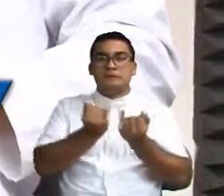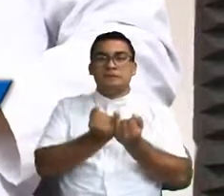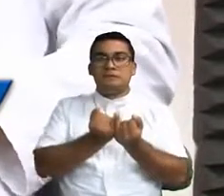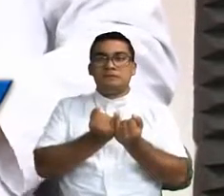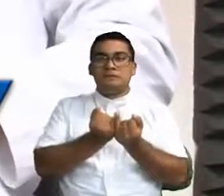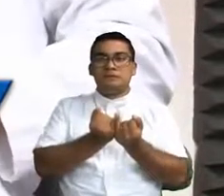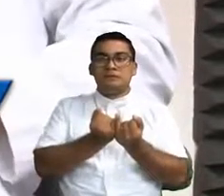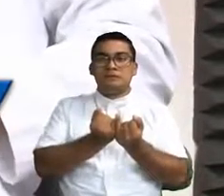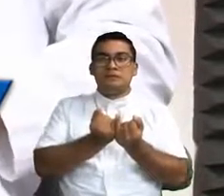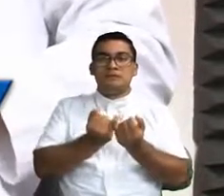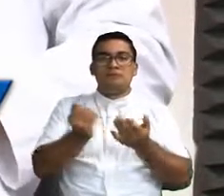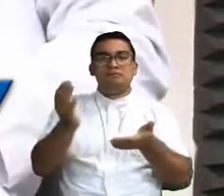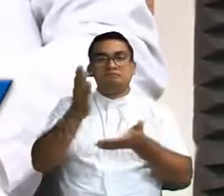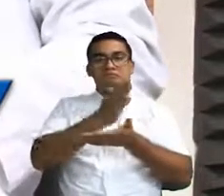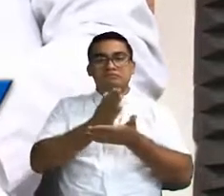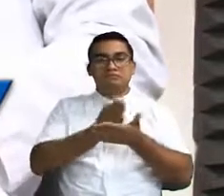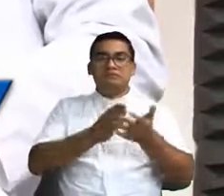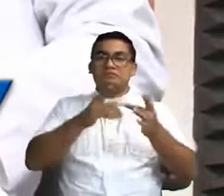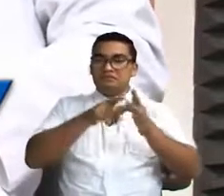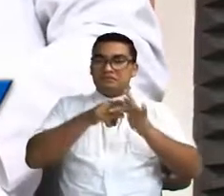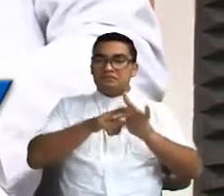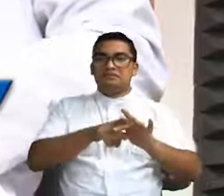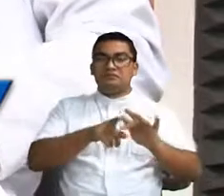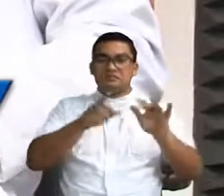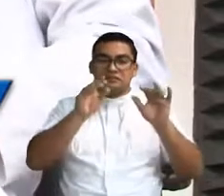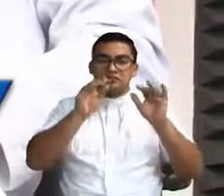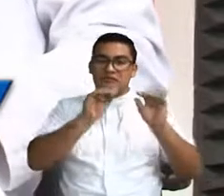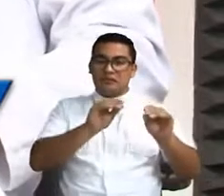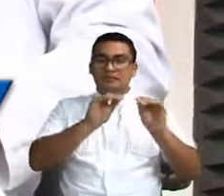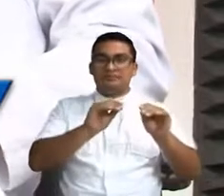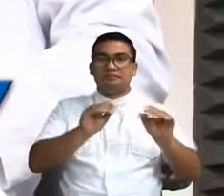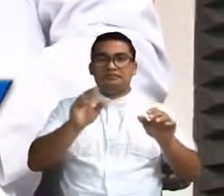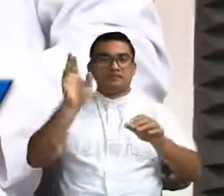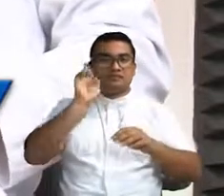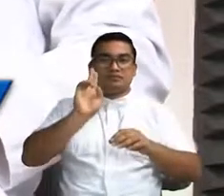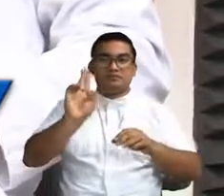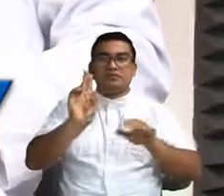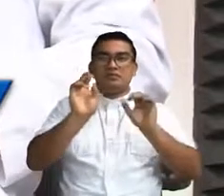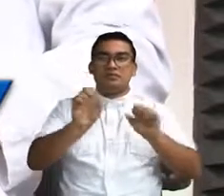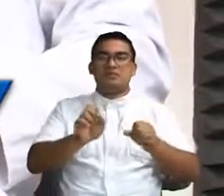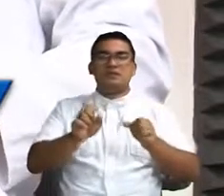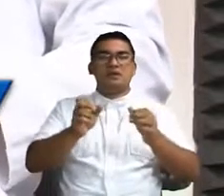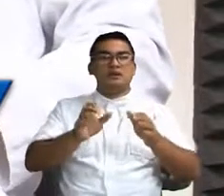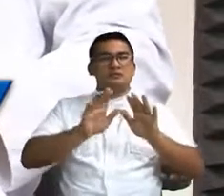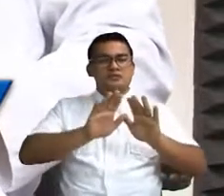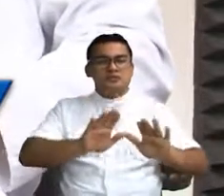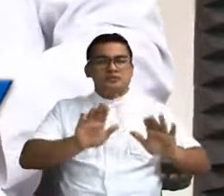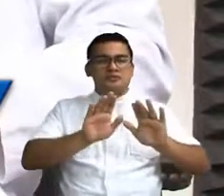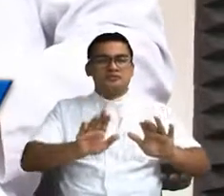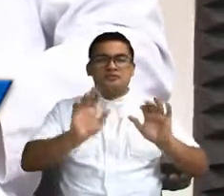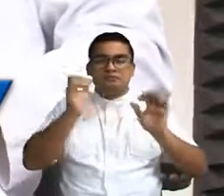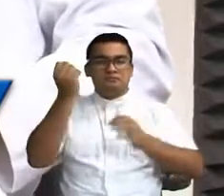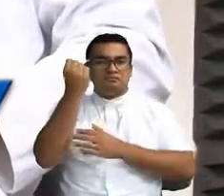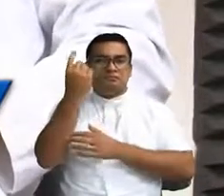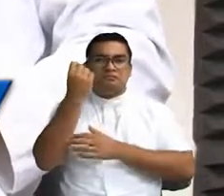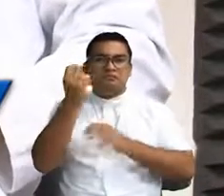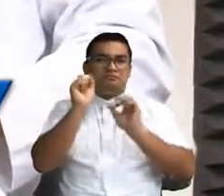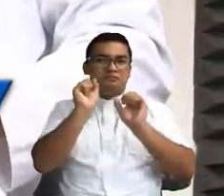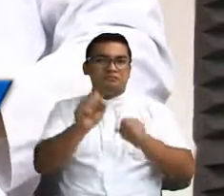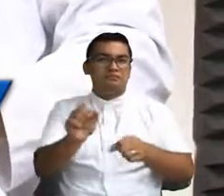damos cierta psicoterapia a ellos, terapia efectiva, en las cuales puedan ir disminuyendo, asimilando y de una